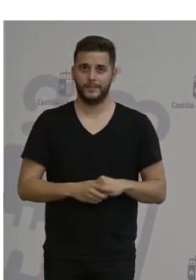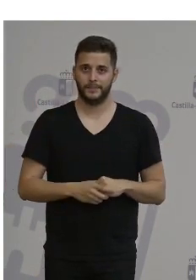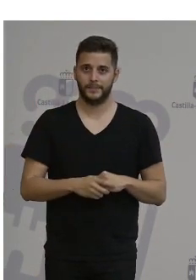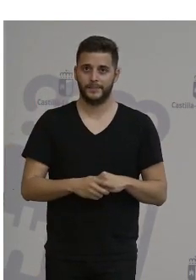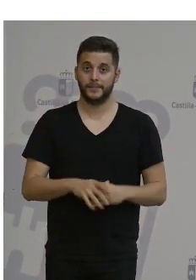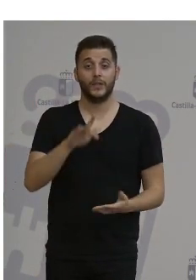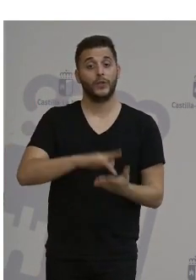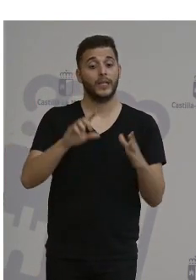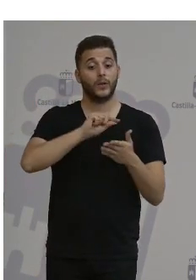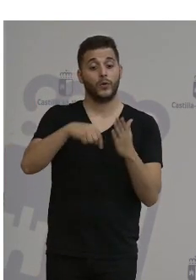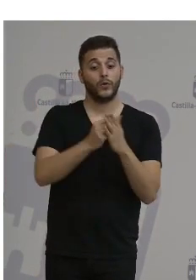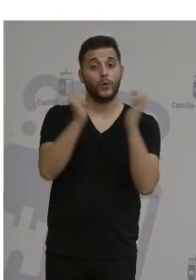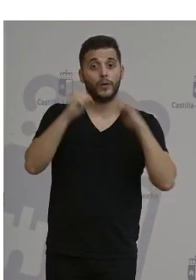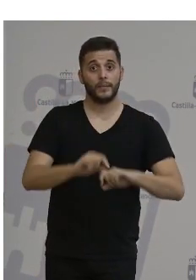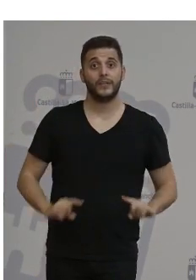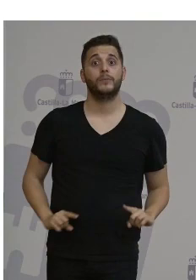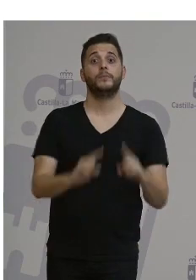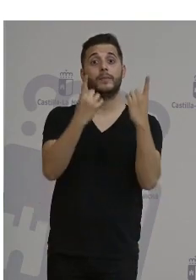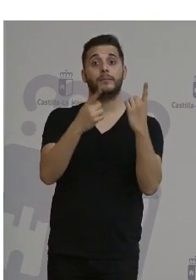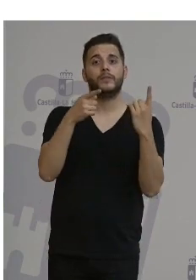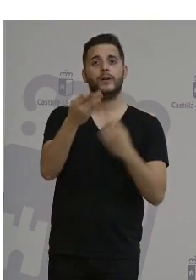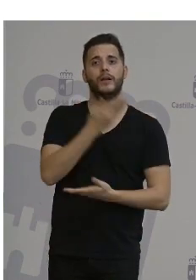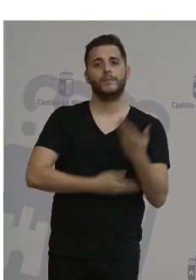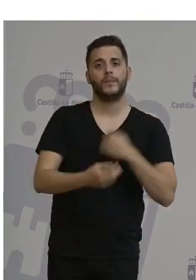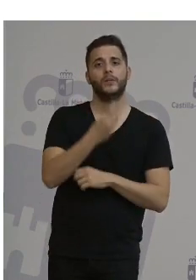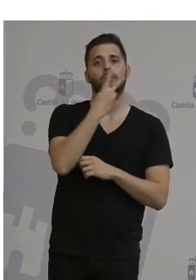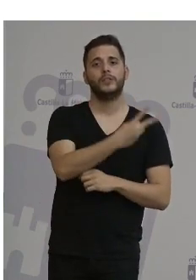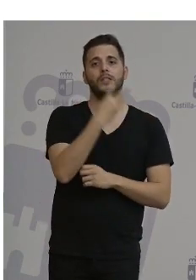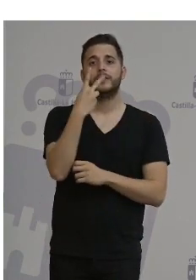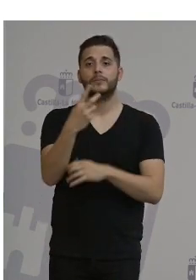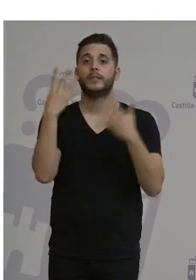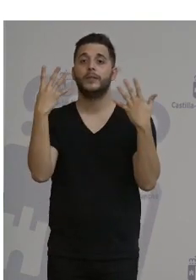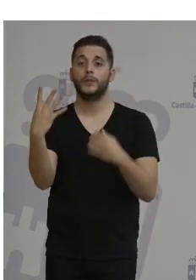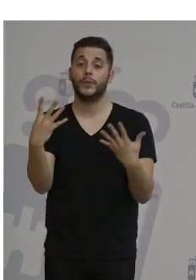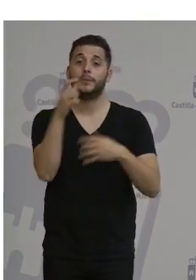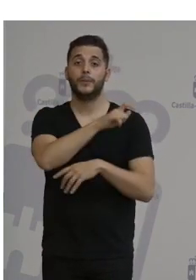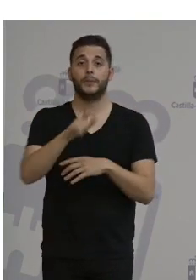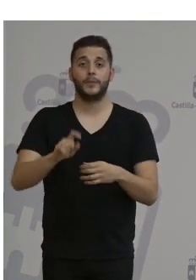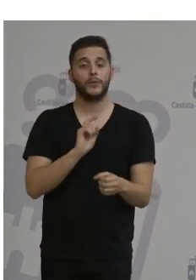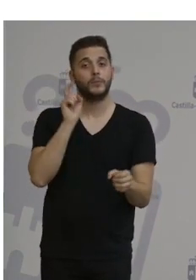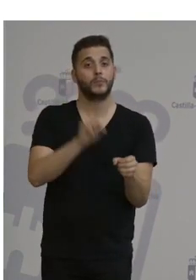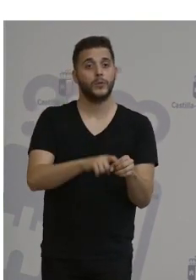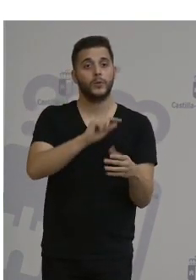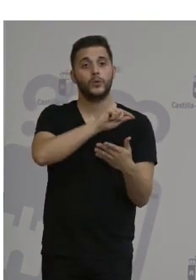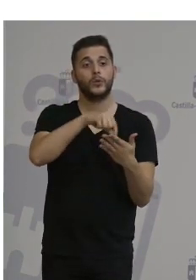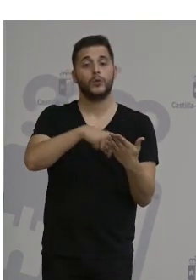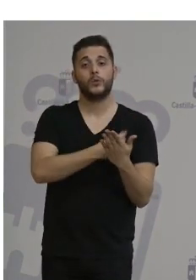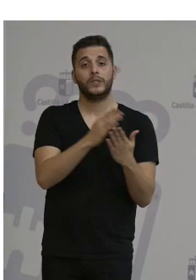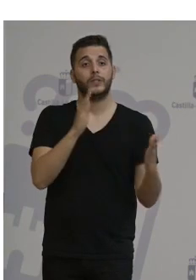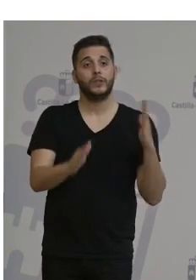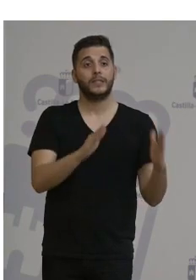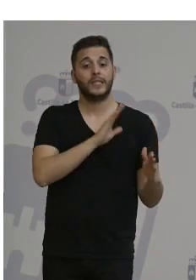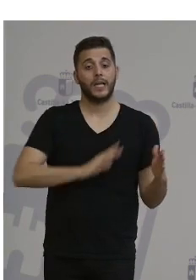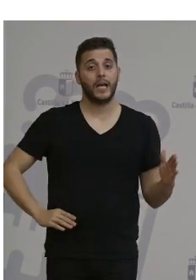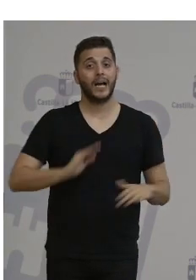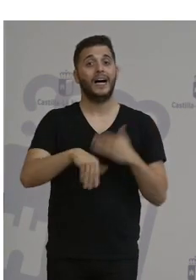este primer convenio ya se incorporaron 229 personas con contratos temporales de hasta tres años de